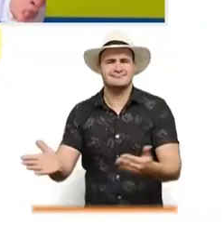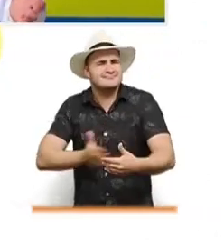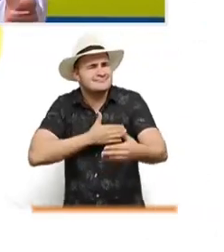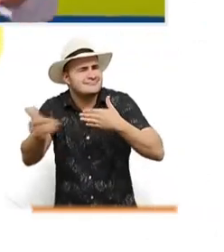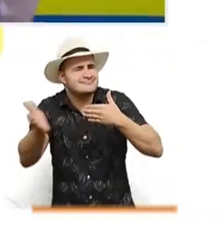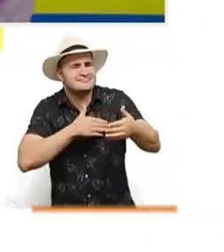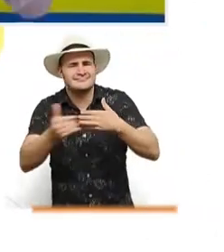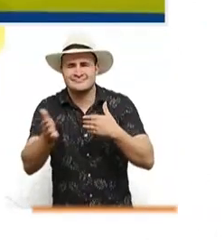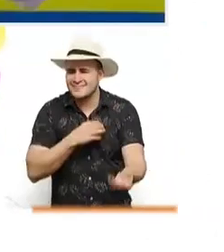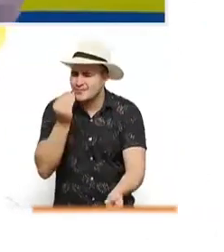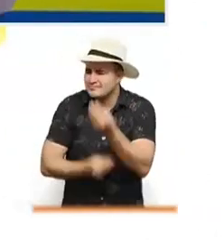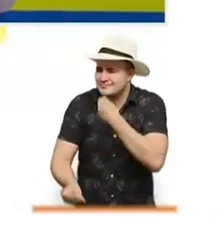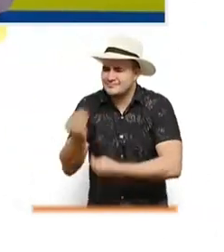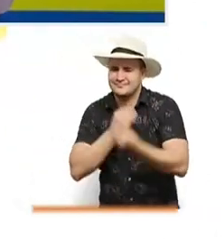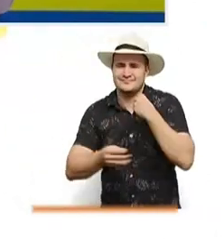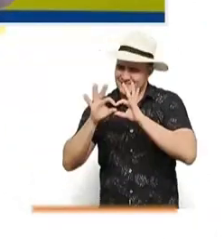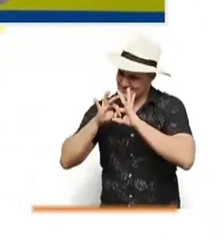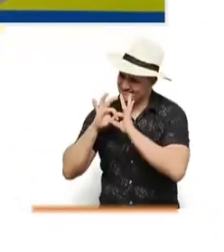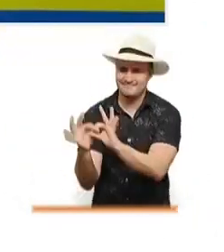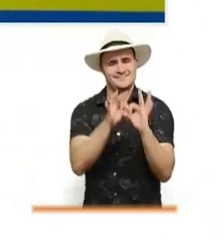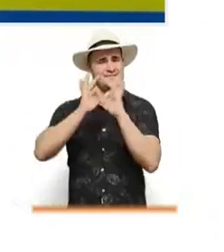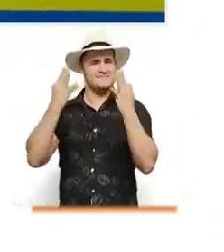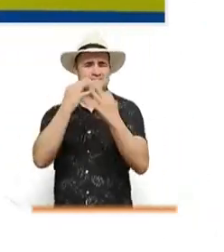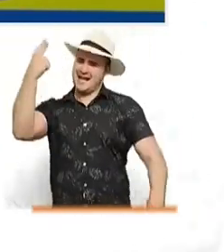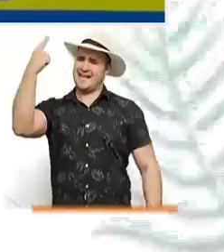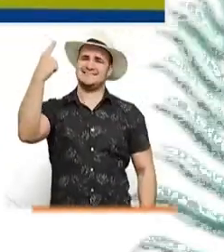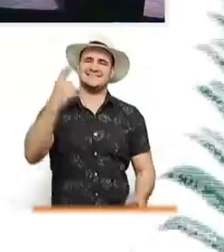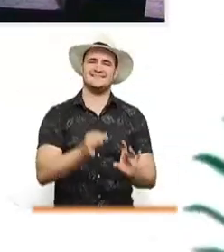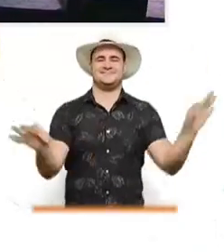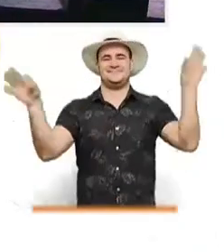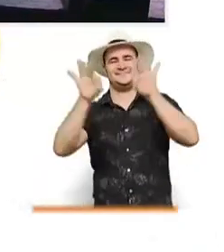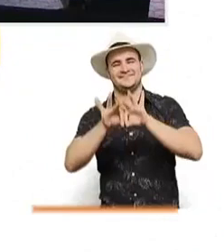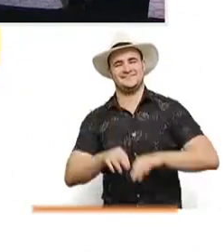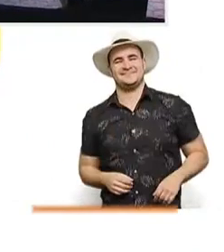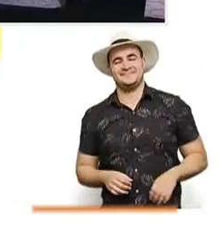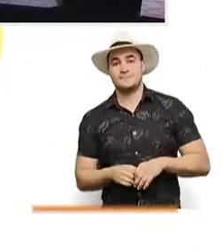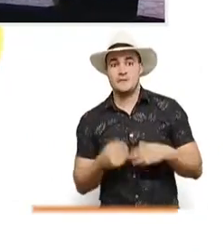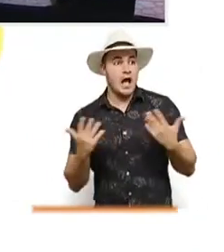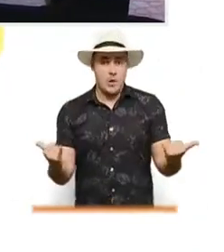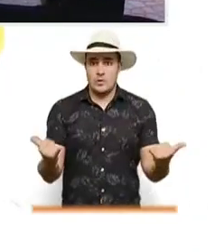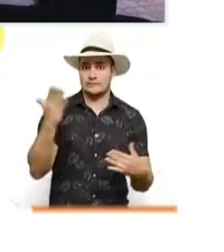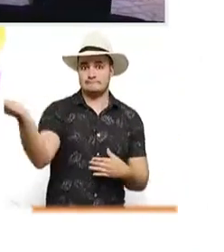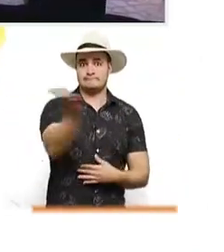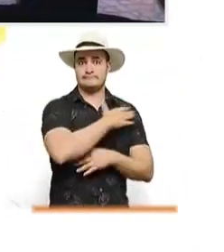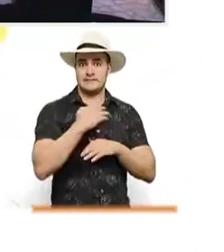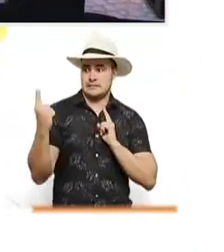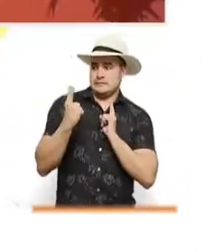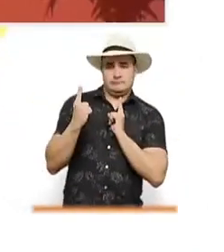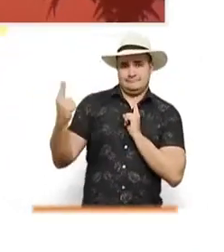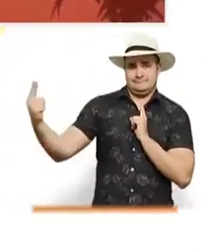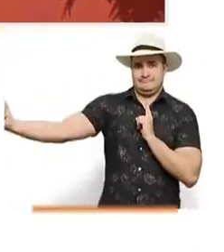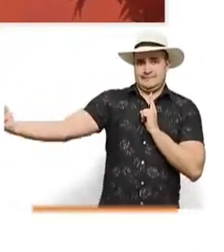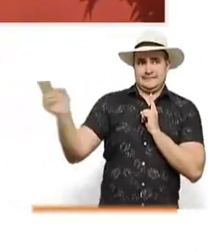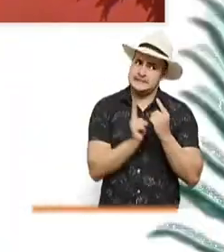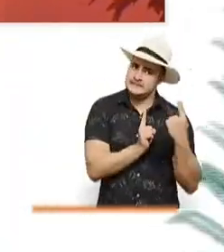se ven, que la familia está unida. Hoy aquí hay distanciamiento por